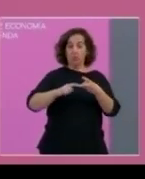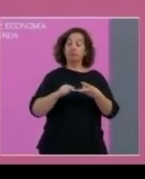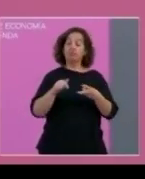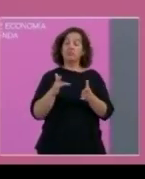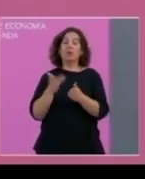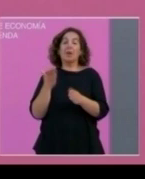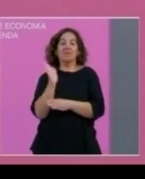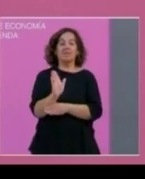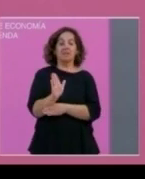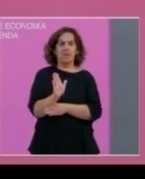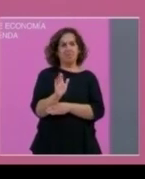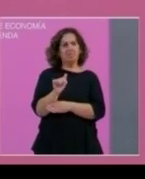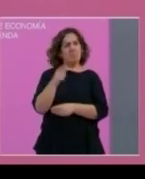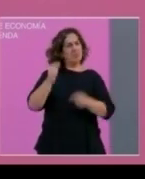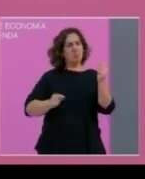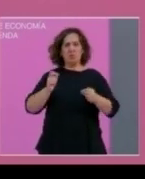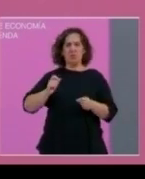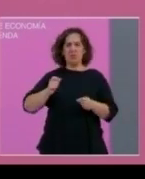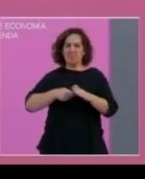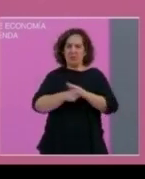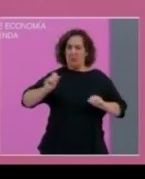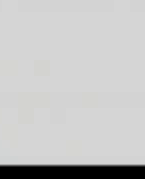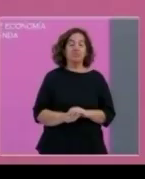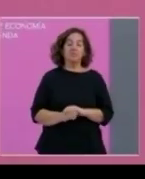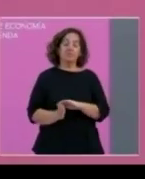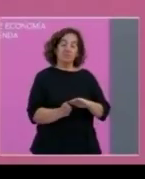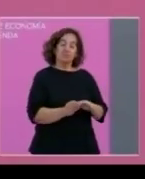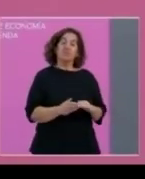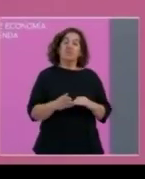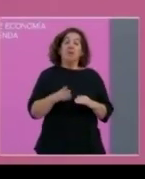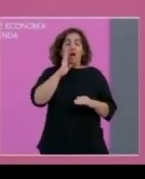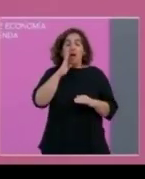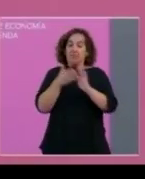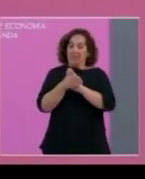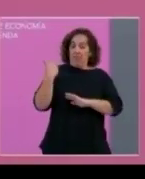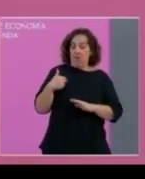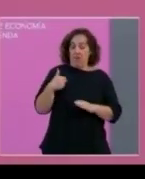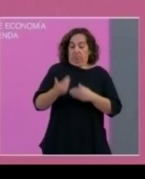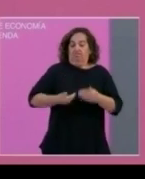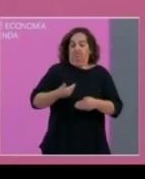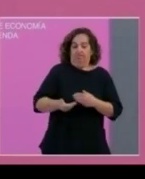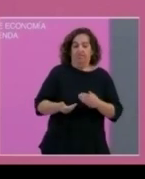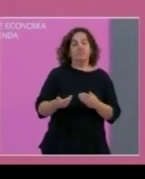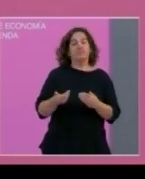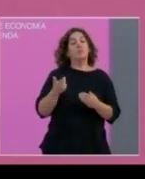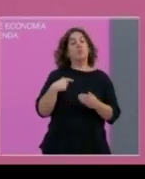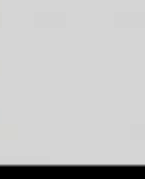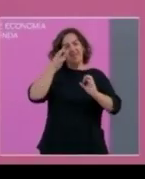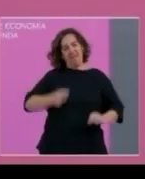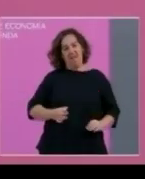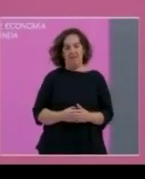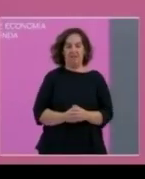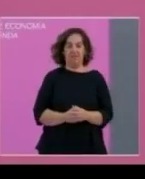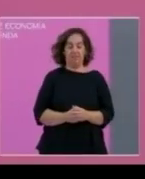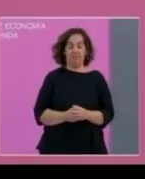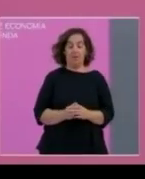los presupuestos más inversores de la serie histórica. También será el presupuesto con mayor perspectiva de género. Y